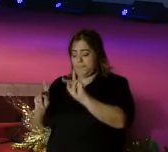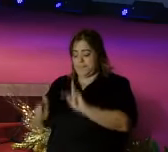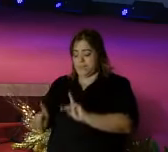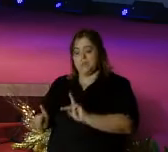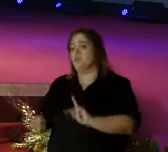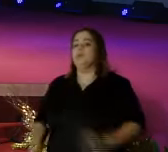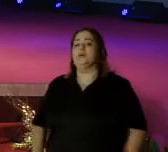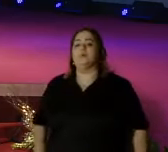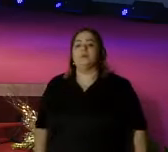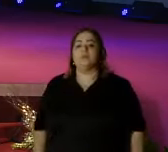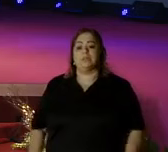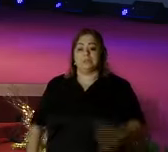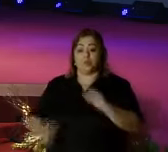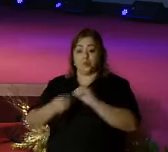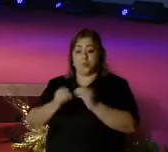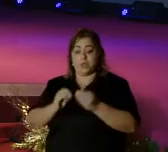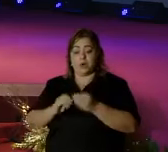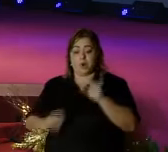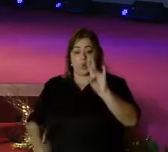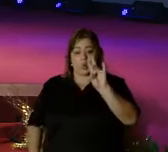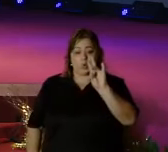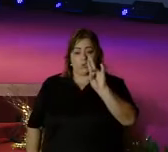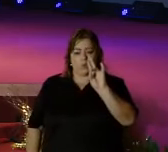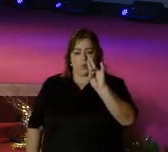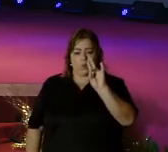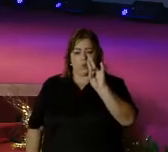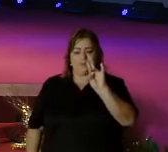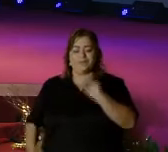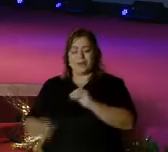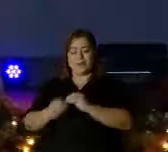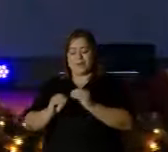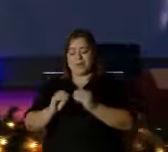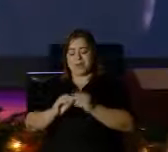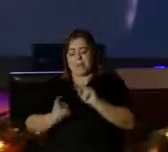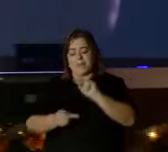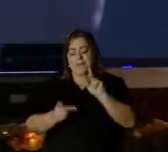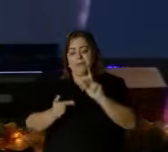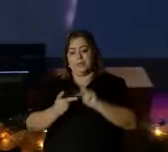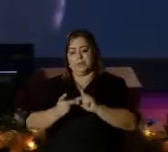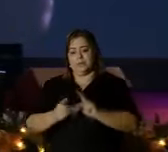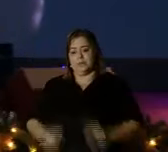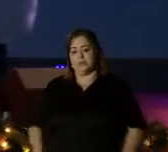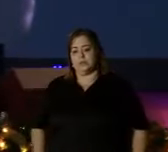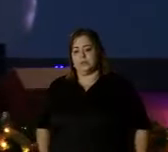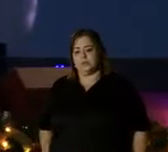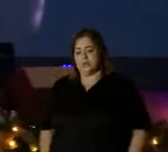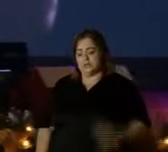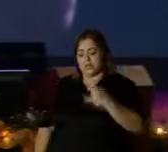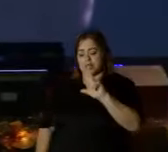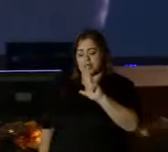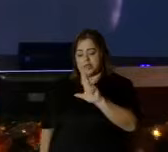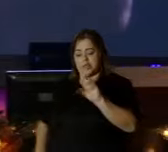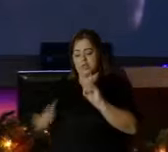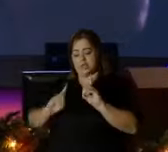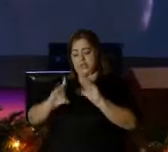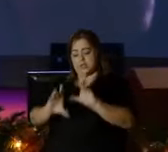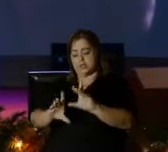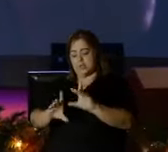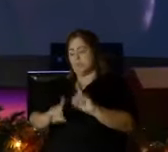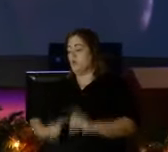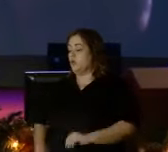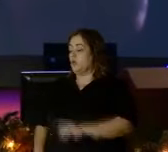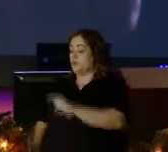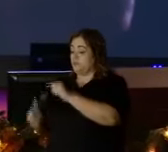¿El número de qué? De la perfección. Tres discípulos. Papá, mamá y